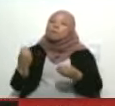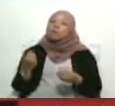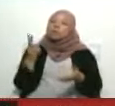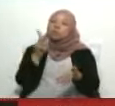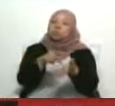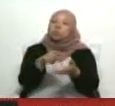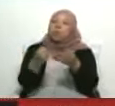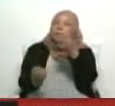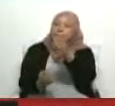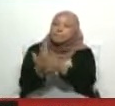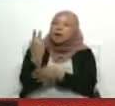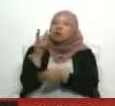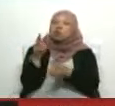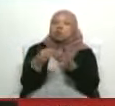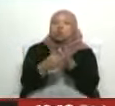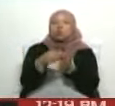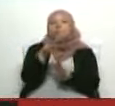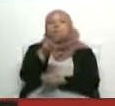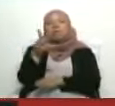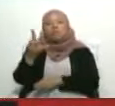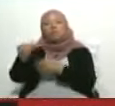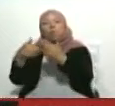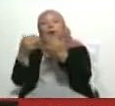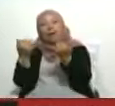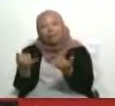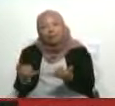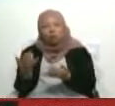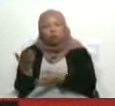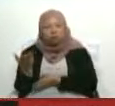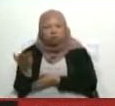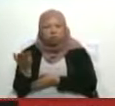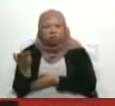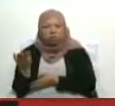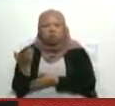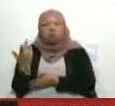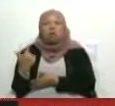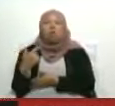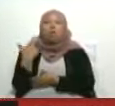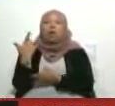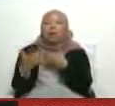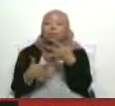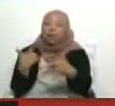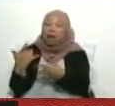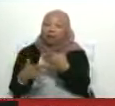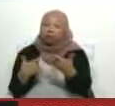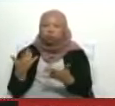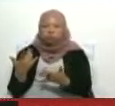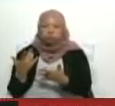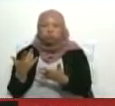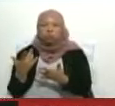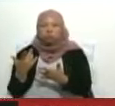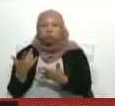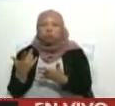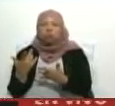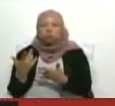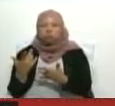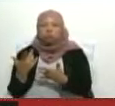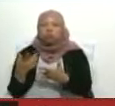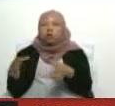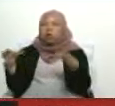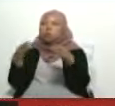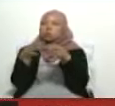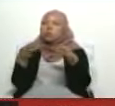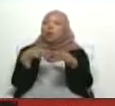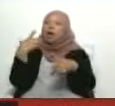partir de mayo del año 2023 hasta ahora, una serie de actos, una secuela